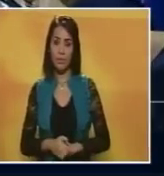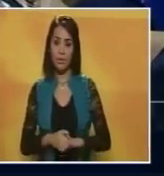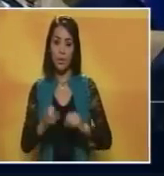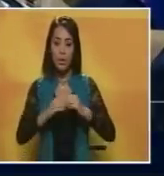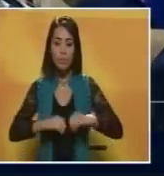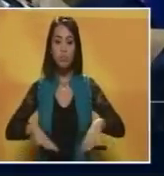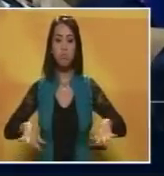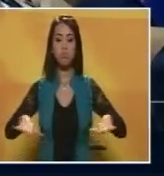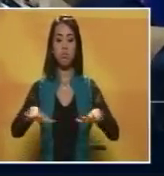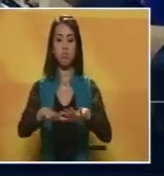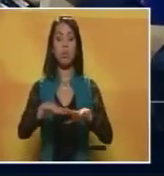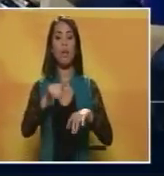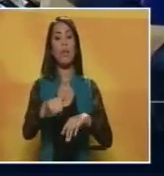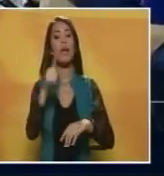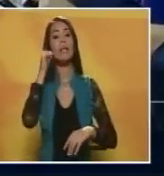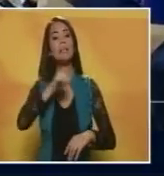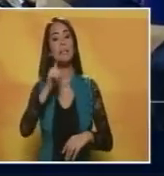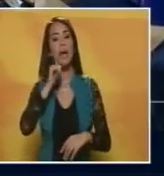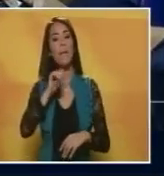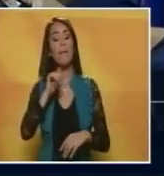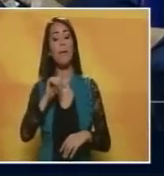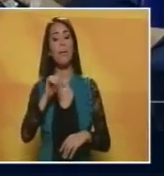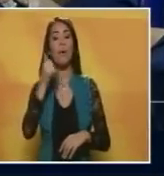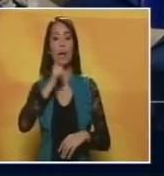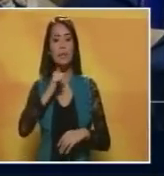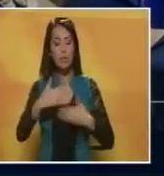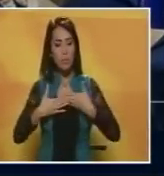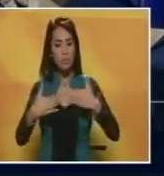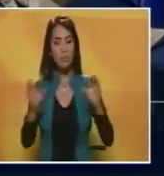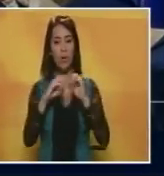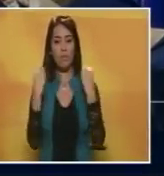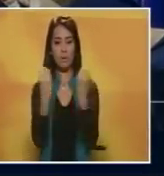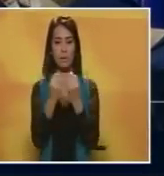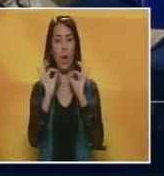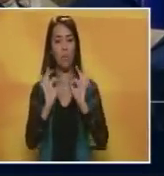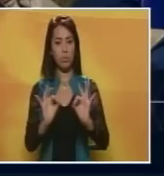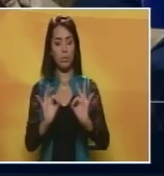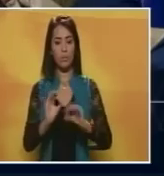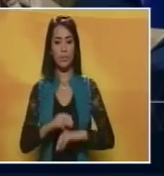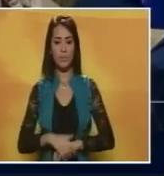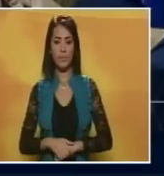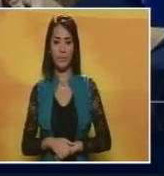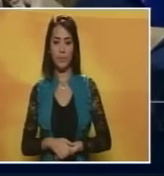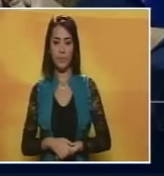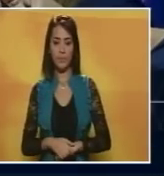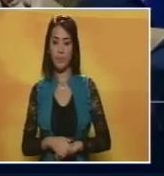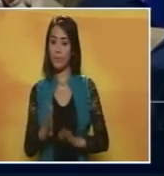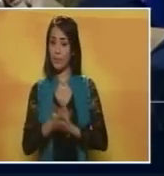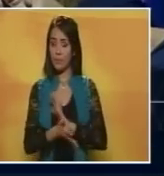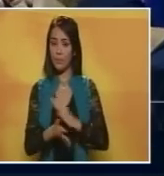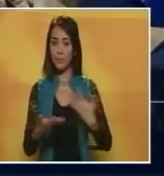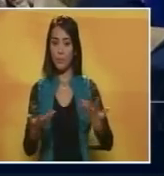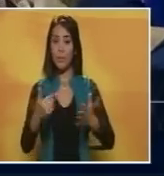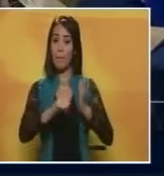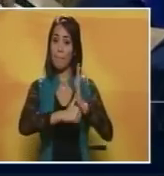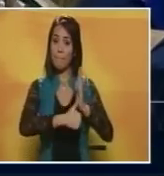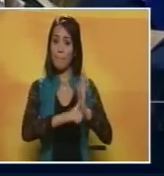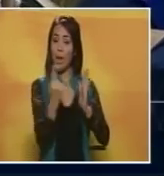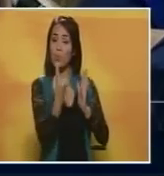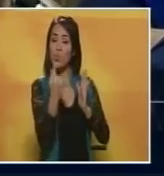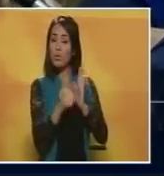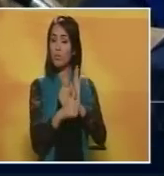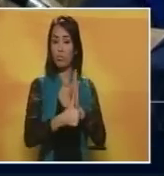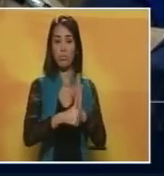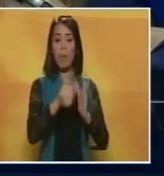de aquí al sábado inclusive el sábado van a abrir las oficinas única y exclusivamente para la cedulación para aquella